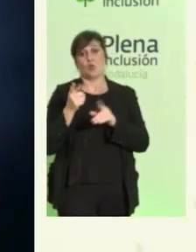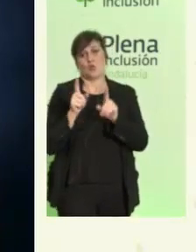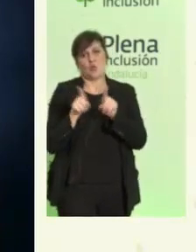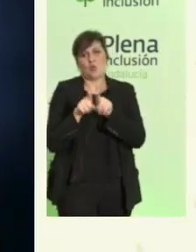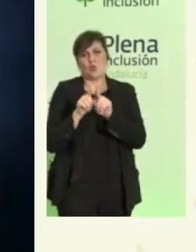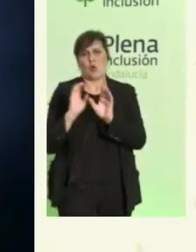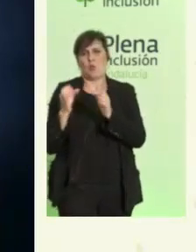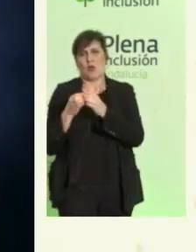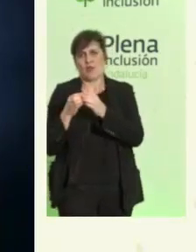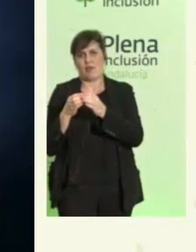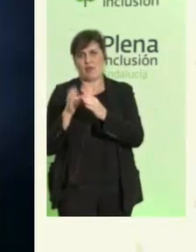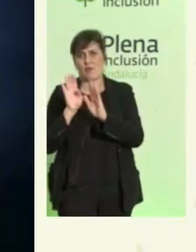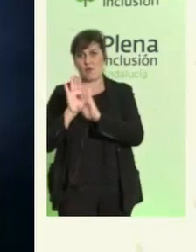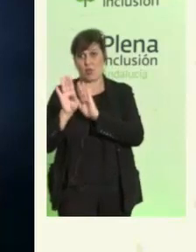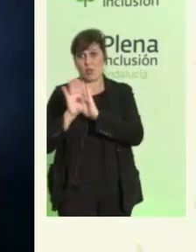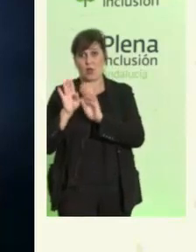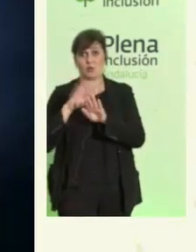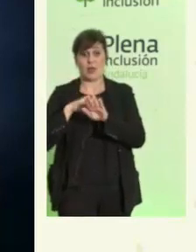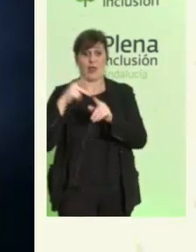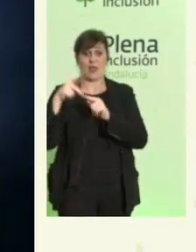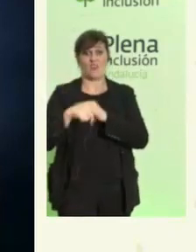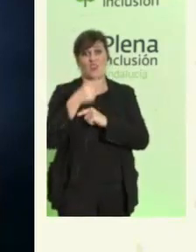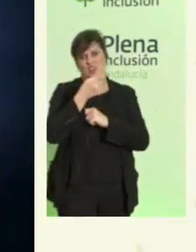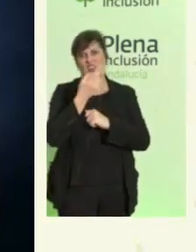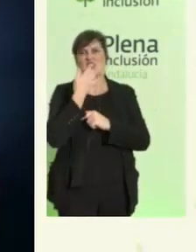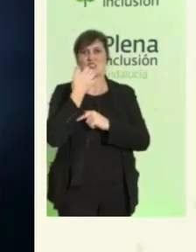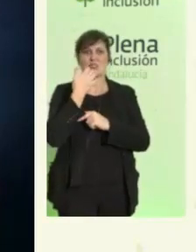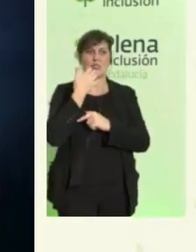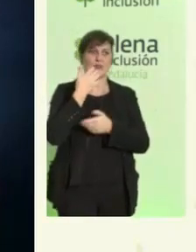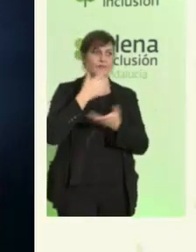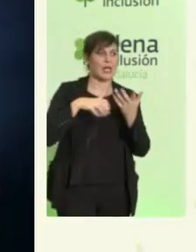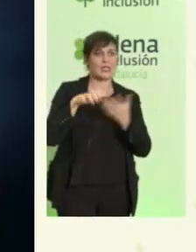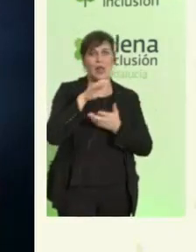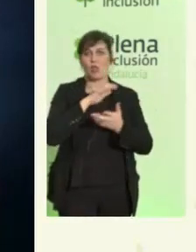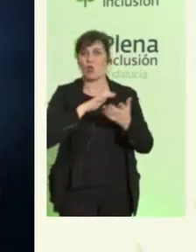vecinas, empezó a decir a personas, a decirle a Tyrone, bueno, esta gente tiene que